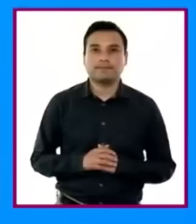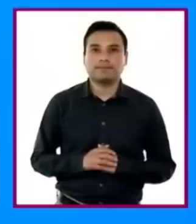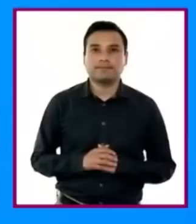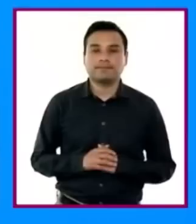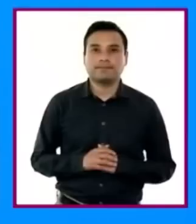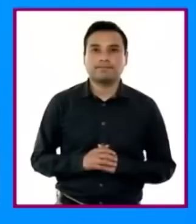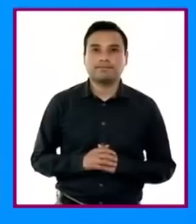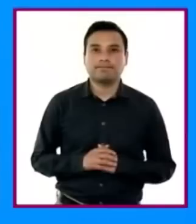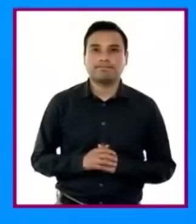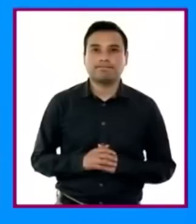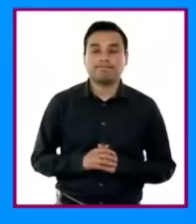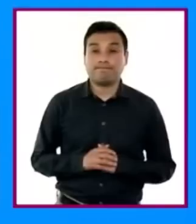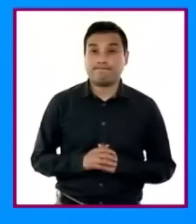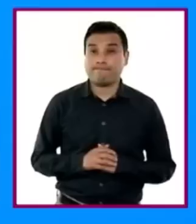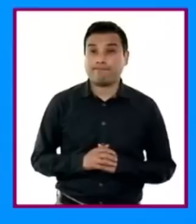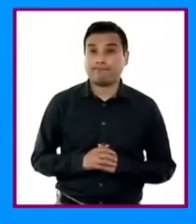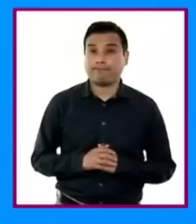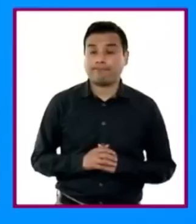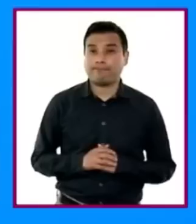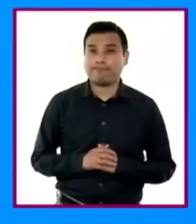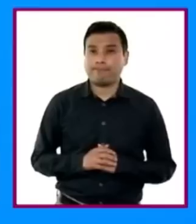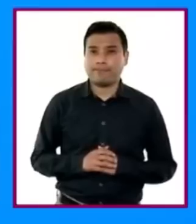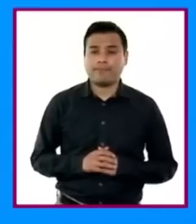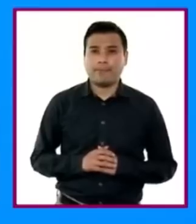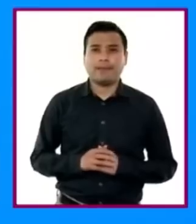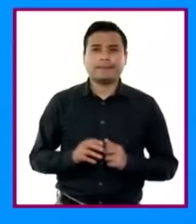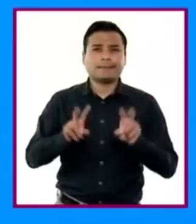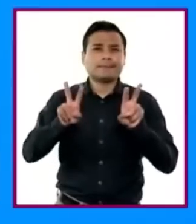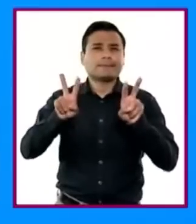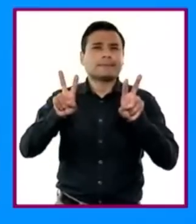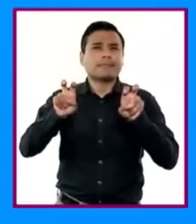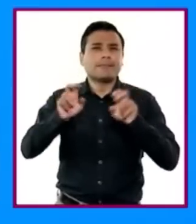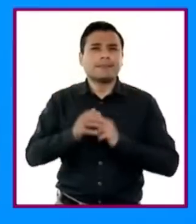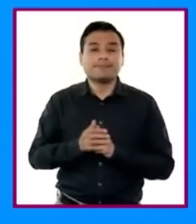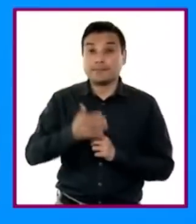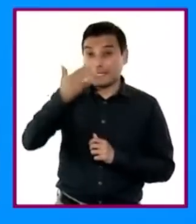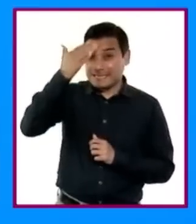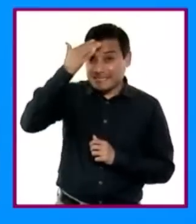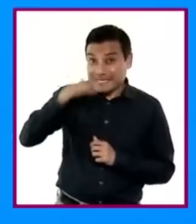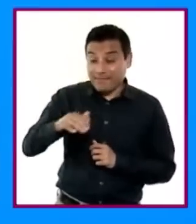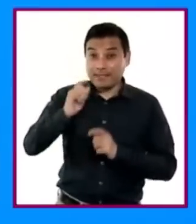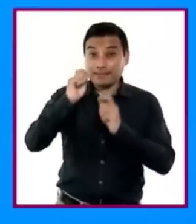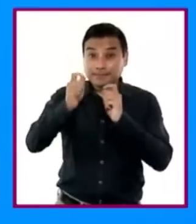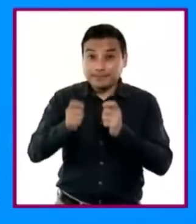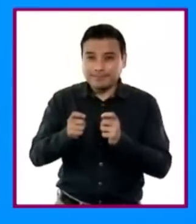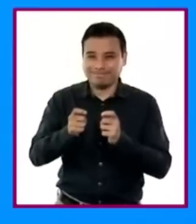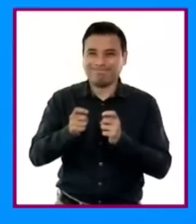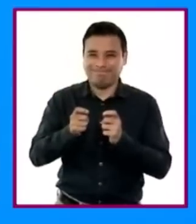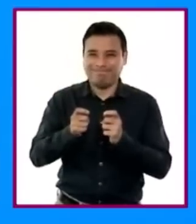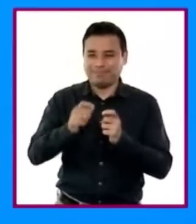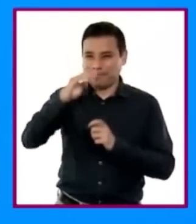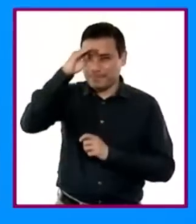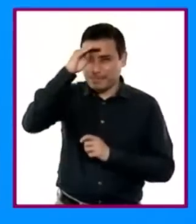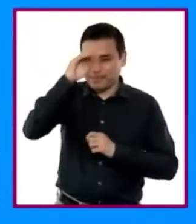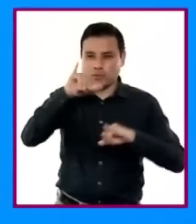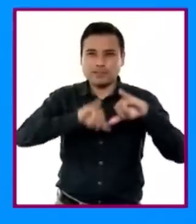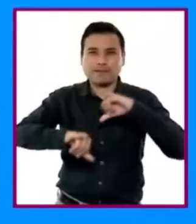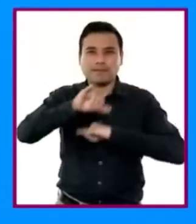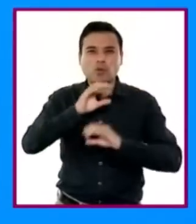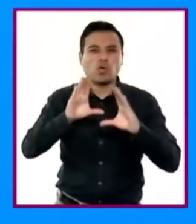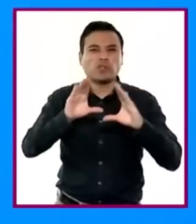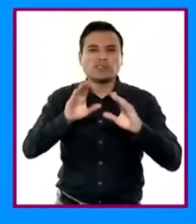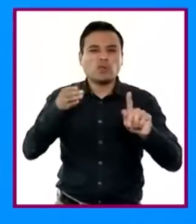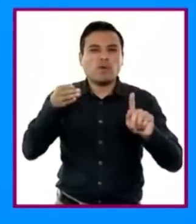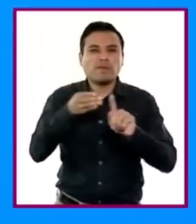el objeto de aprendizaje del campo formativo saberes y pensamientos científicos es la comprensión y